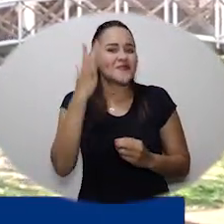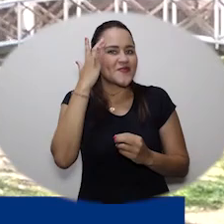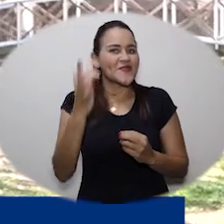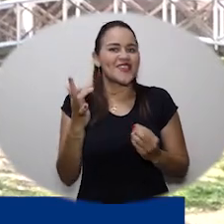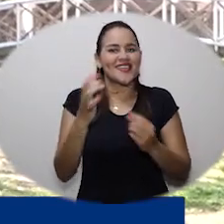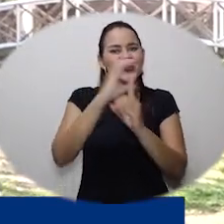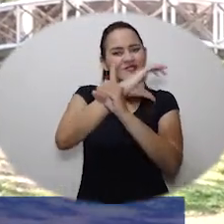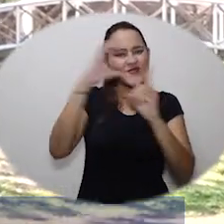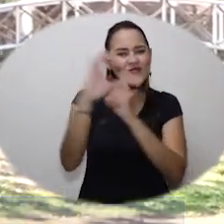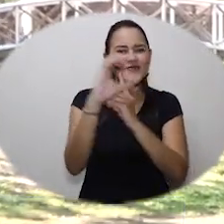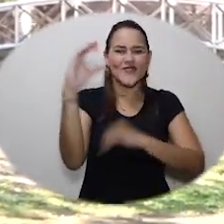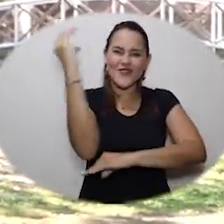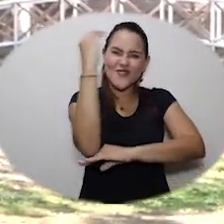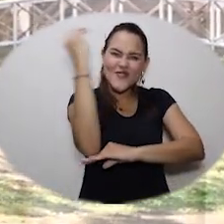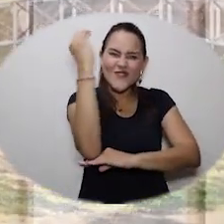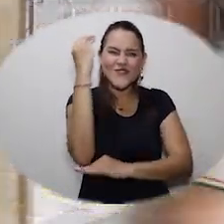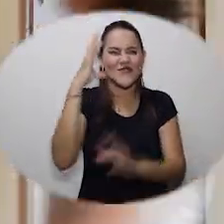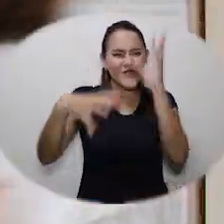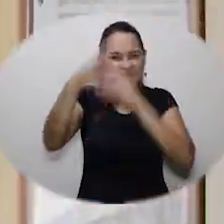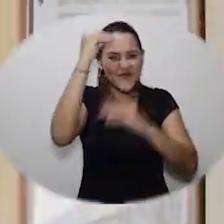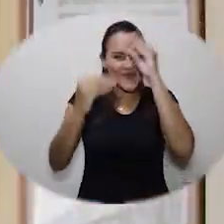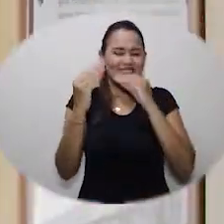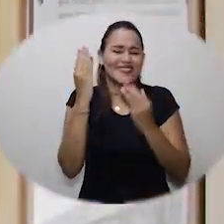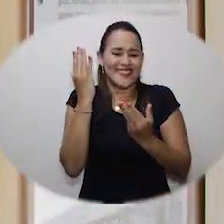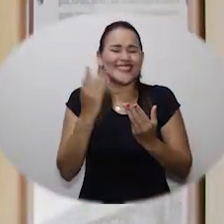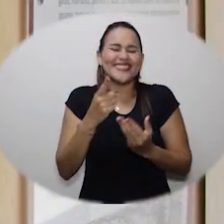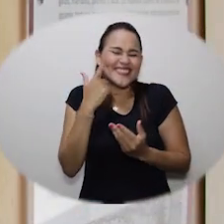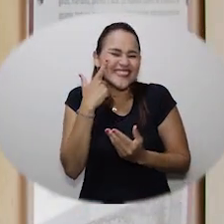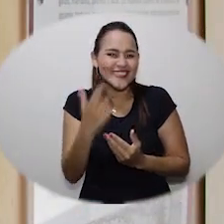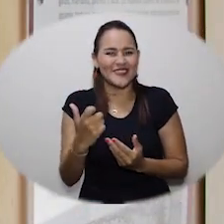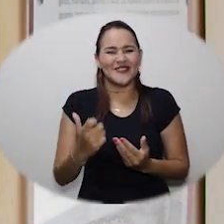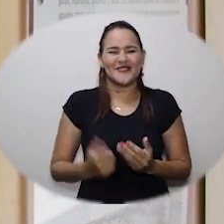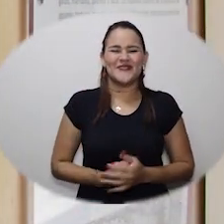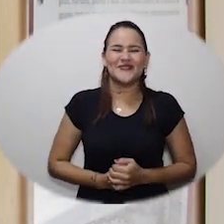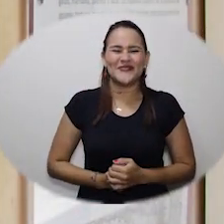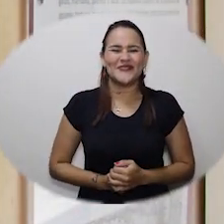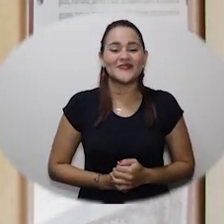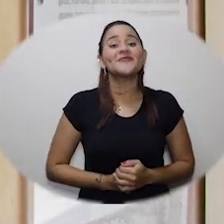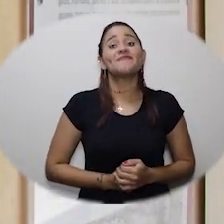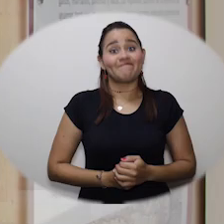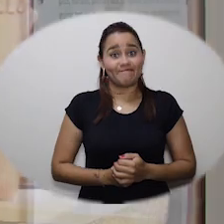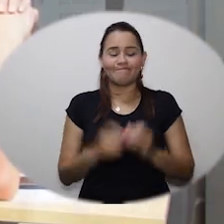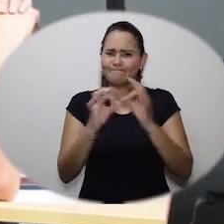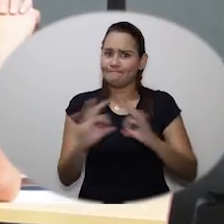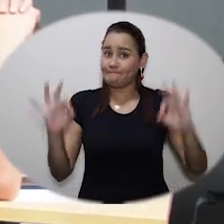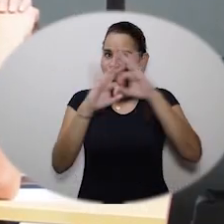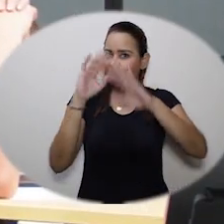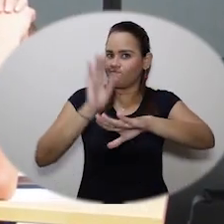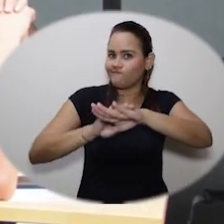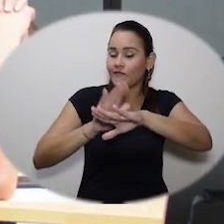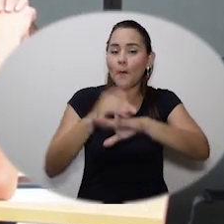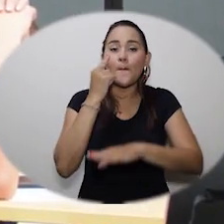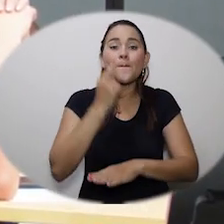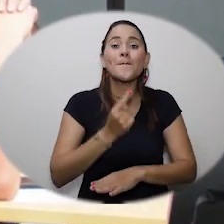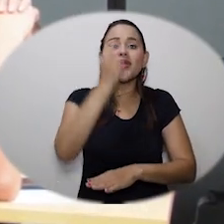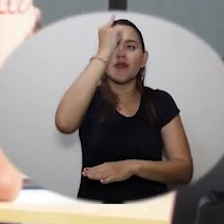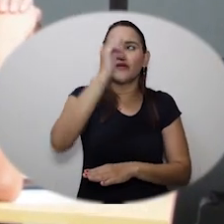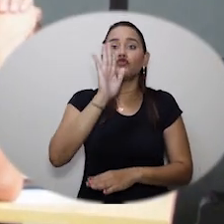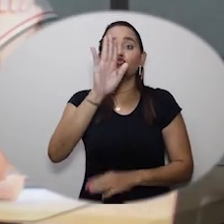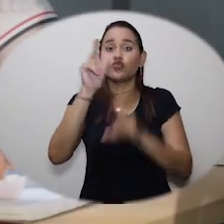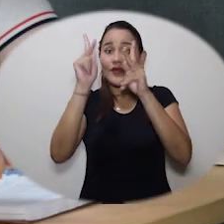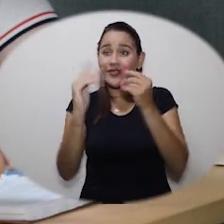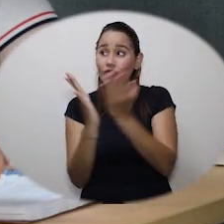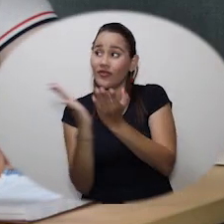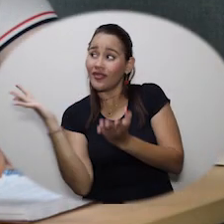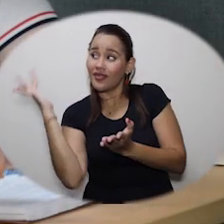colombiana que me parece también muy diferente de la francesa. Cabe resaltar que es la primera vez que una estudiante extranjera realizará